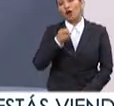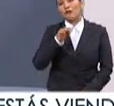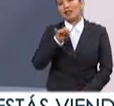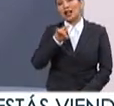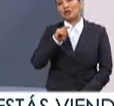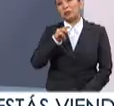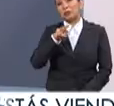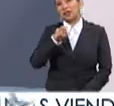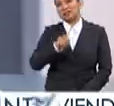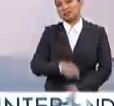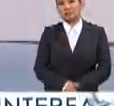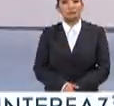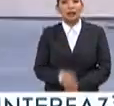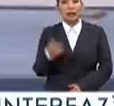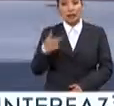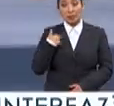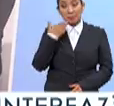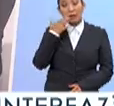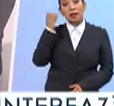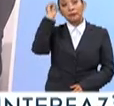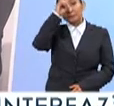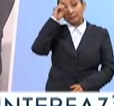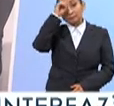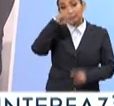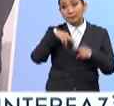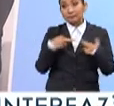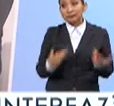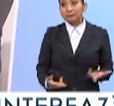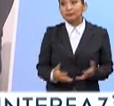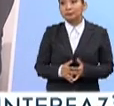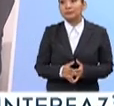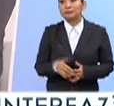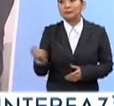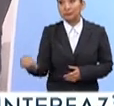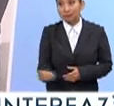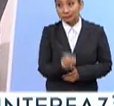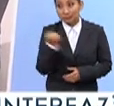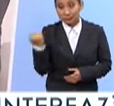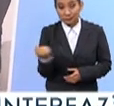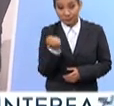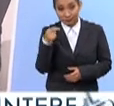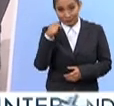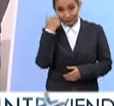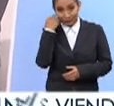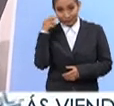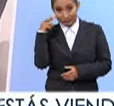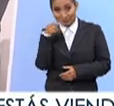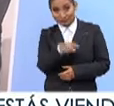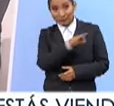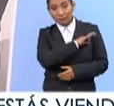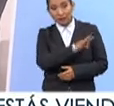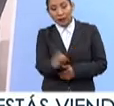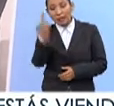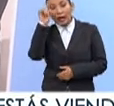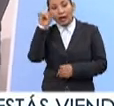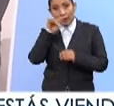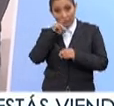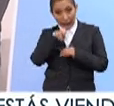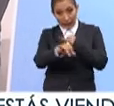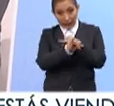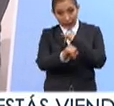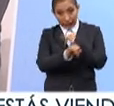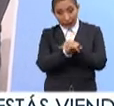interesante postura manejas sobre esta revista por fortuna si lo queremos ver así se puede consultar en línea